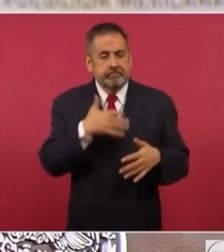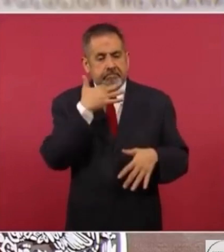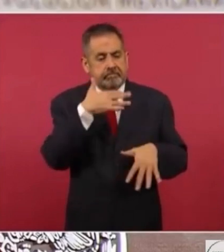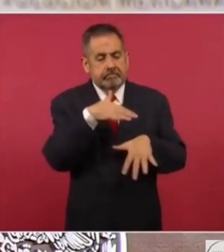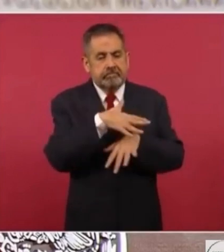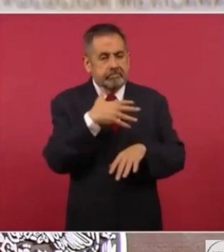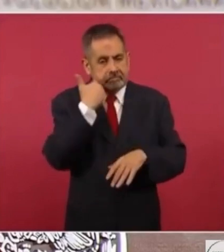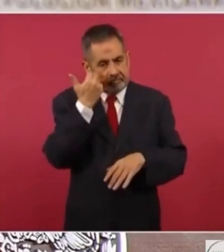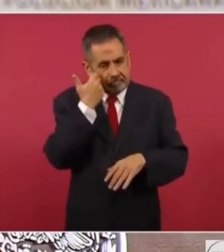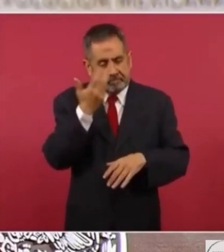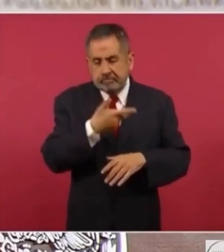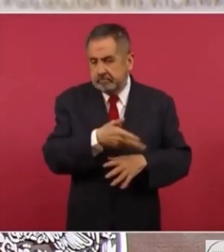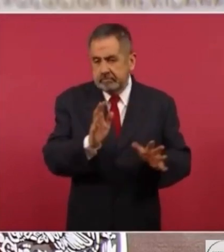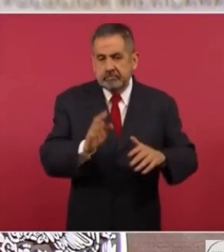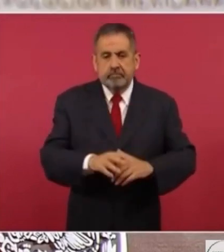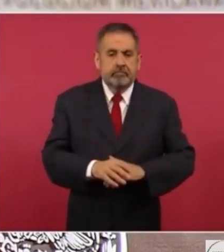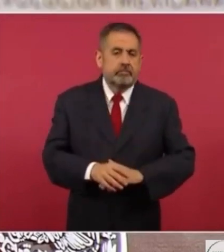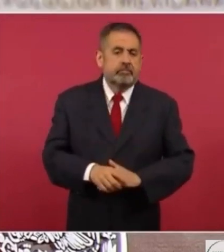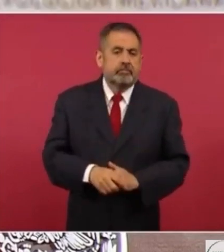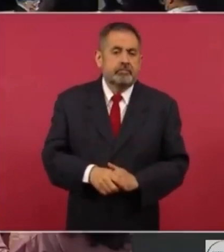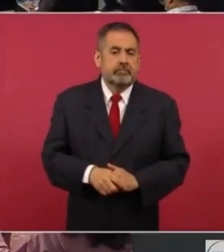leguleyas.